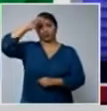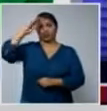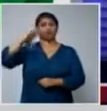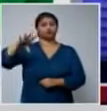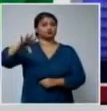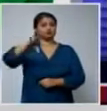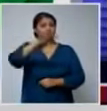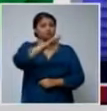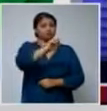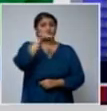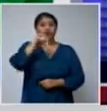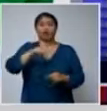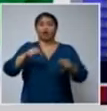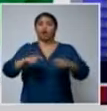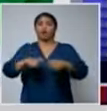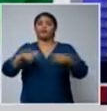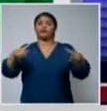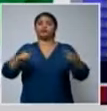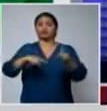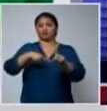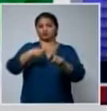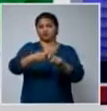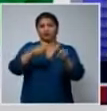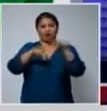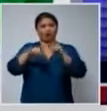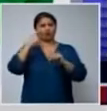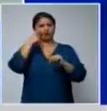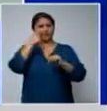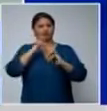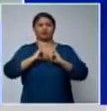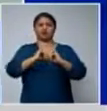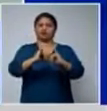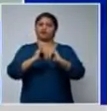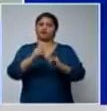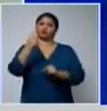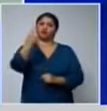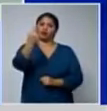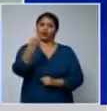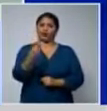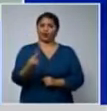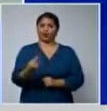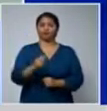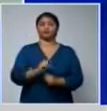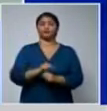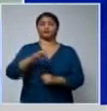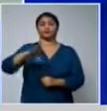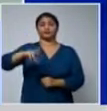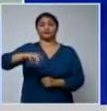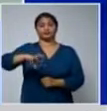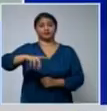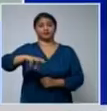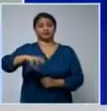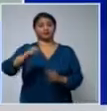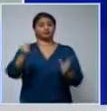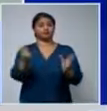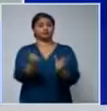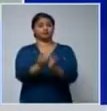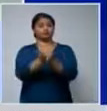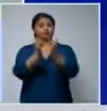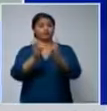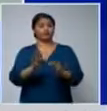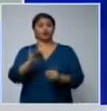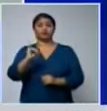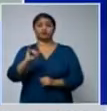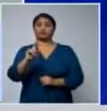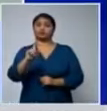a ver la particularidad de cada uno de ellos. Pinar del Río, que confirma 61 casos